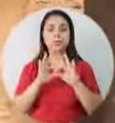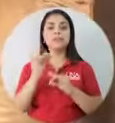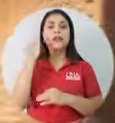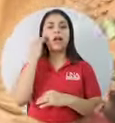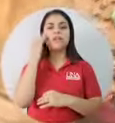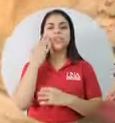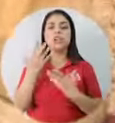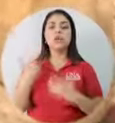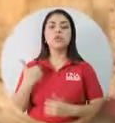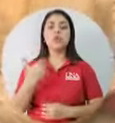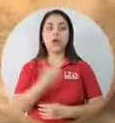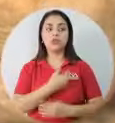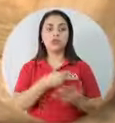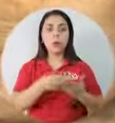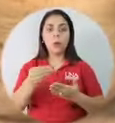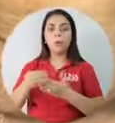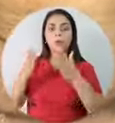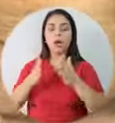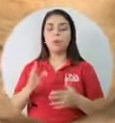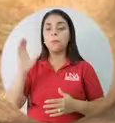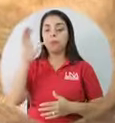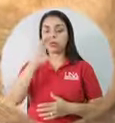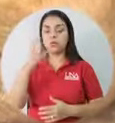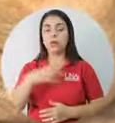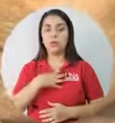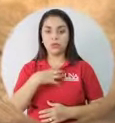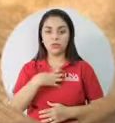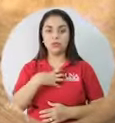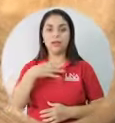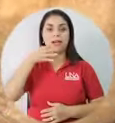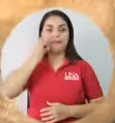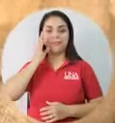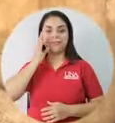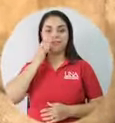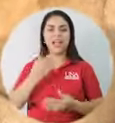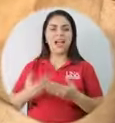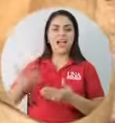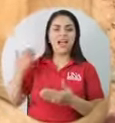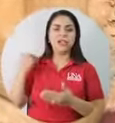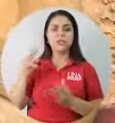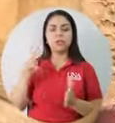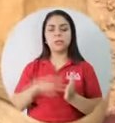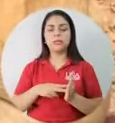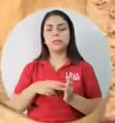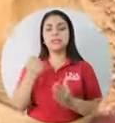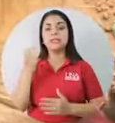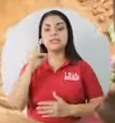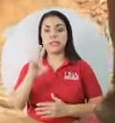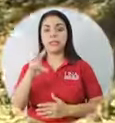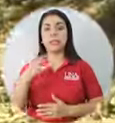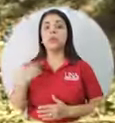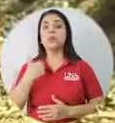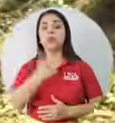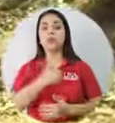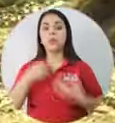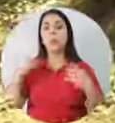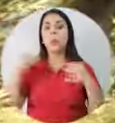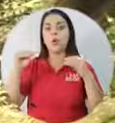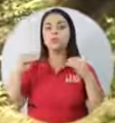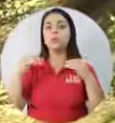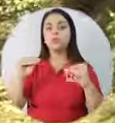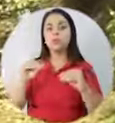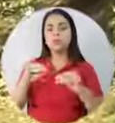hecho que nuestros consumidores busquen nuestros cafés. Tal vez antes del 2017 nuestra comercialización iba